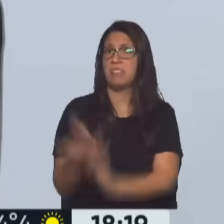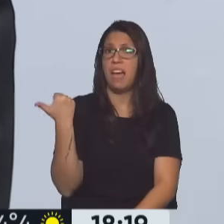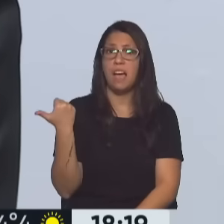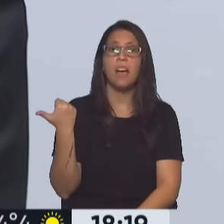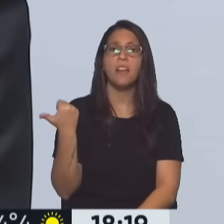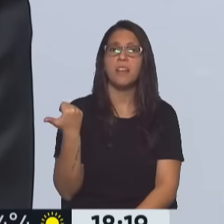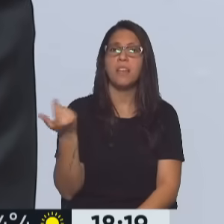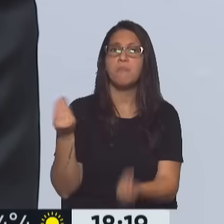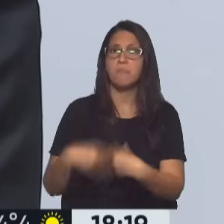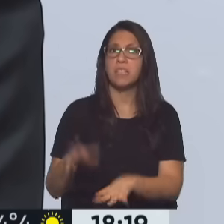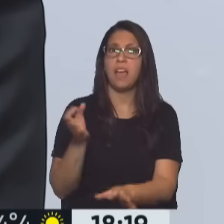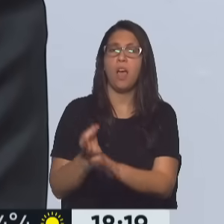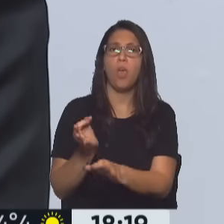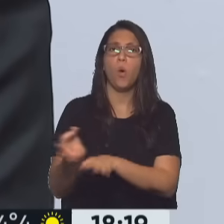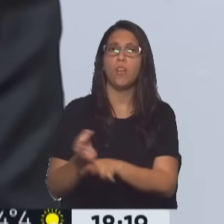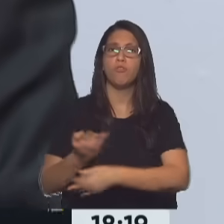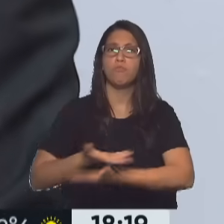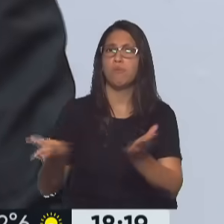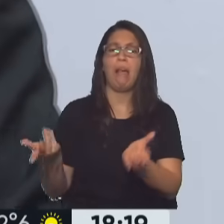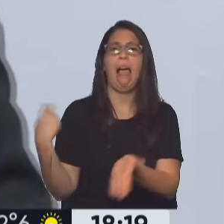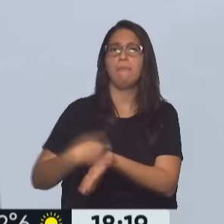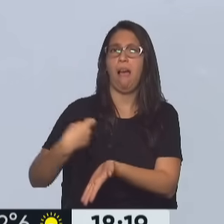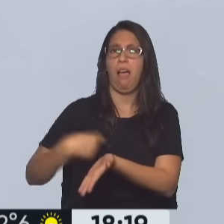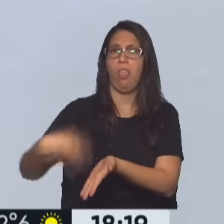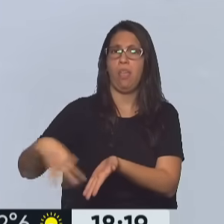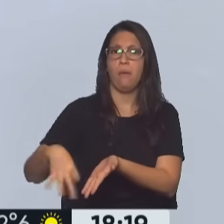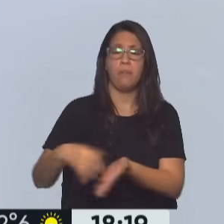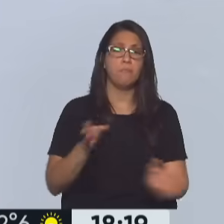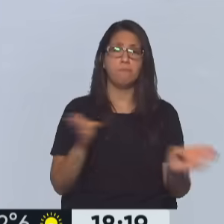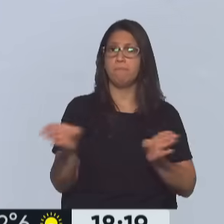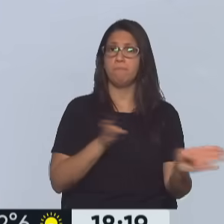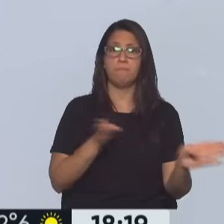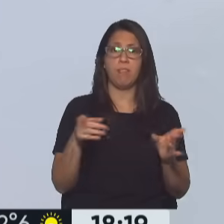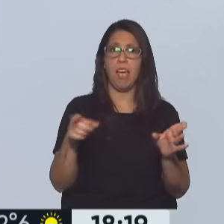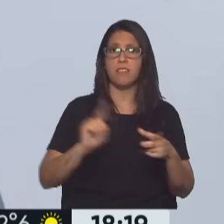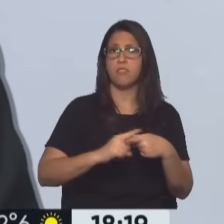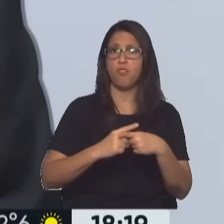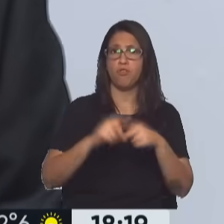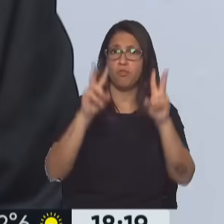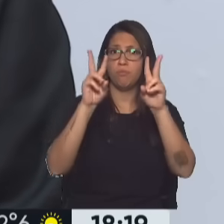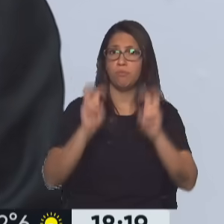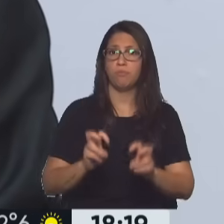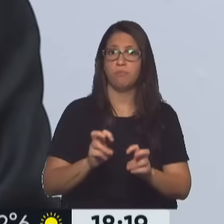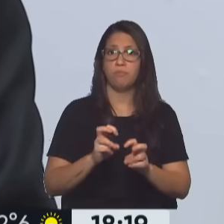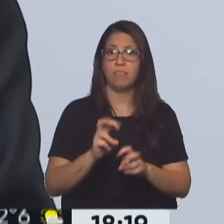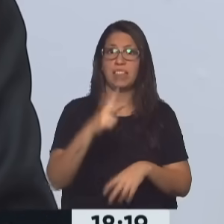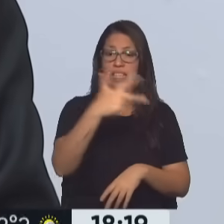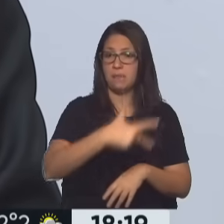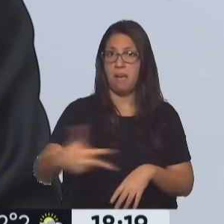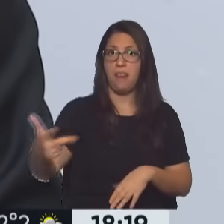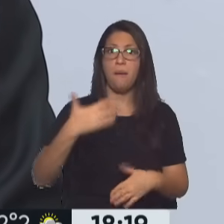empieza a arancelar la educación pública. Esas son, en definitiva, las discusiones de las próximas